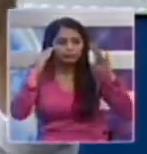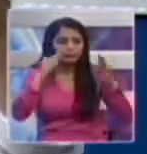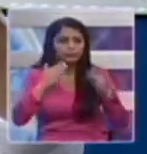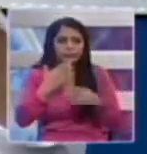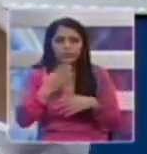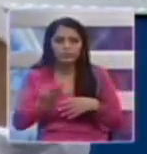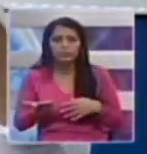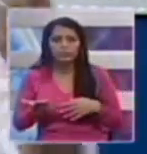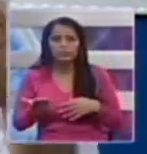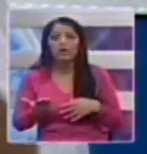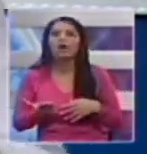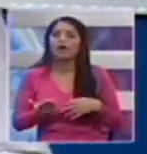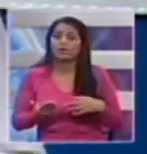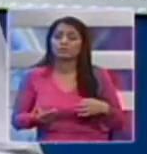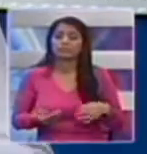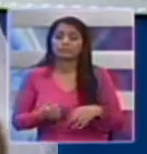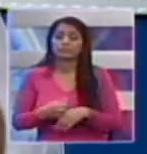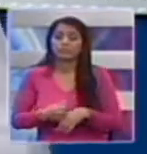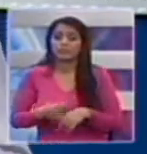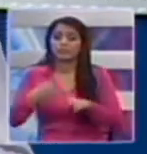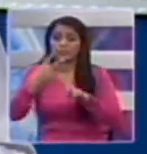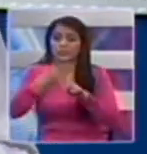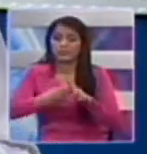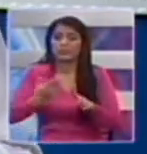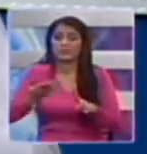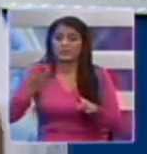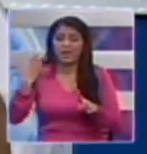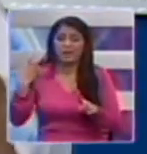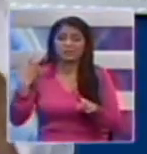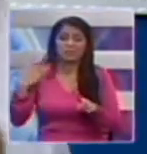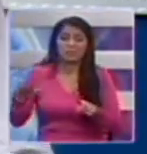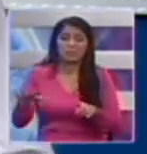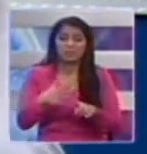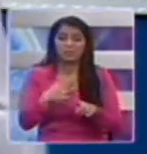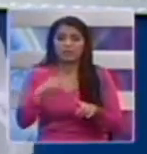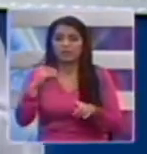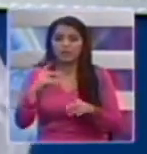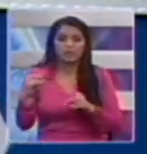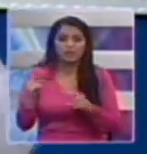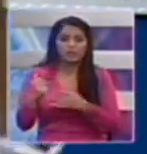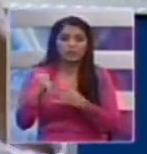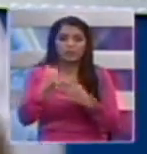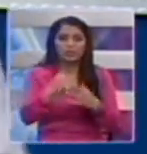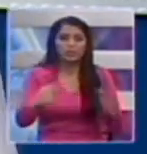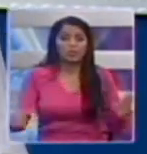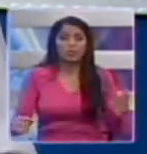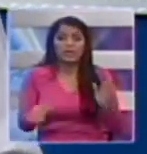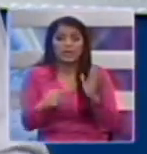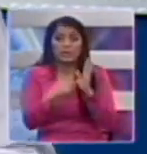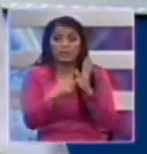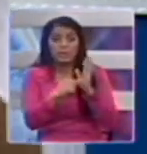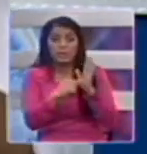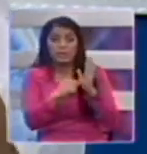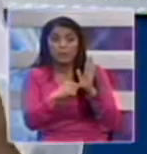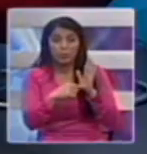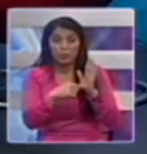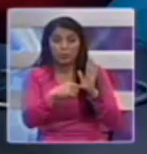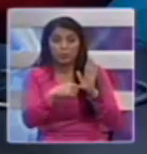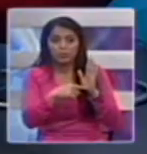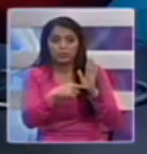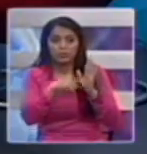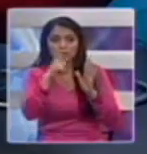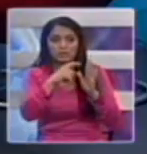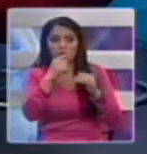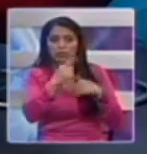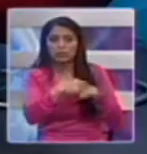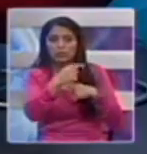tomado hace 2 meses o más. Medidas como liberar de impuestos por lo menos por los próximos